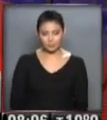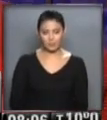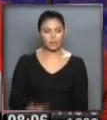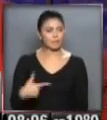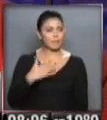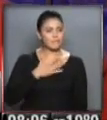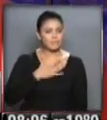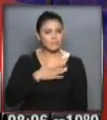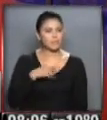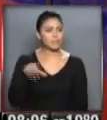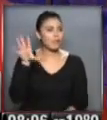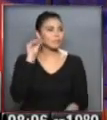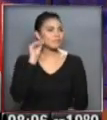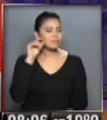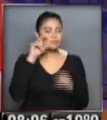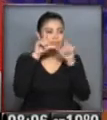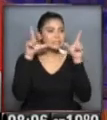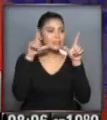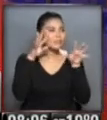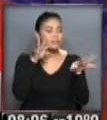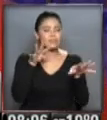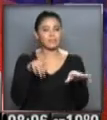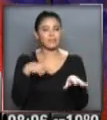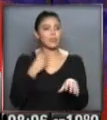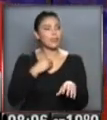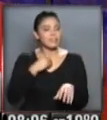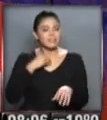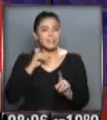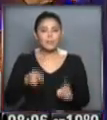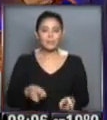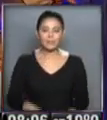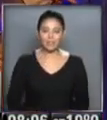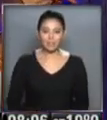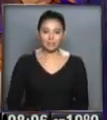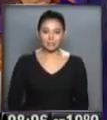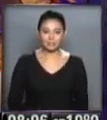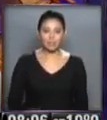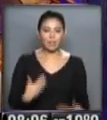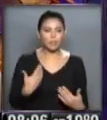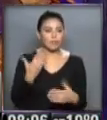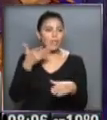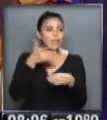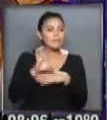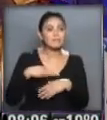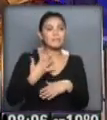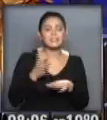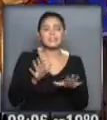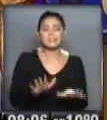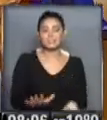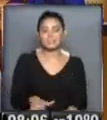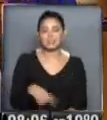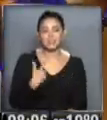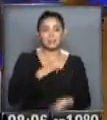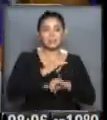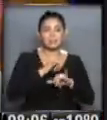Tan ávidos de escuchar y de sentirse parte de que ellos también son una parte de la sencillez de la vida, ¿no? Y